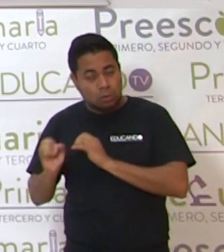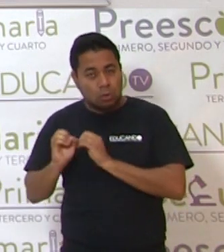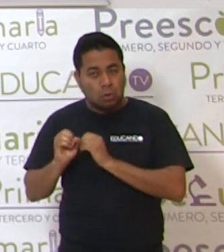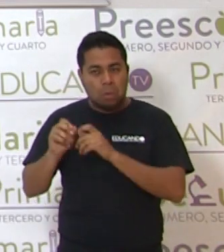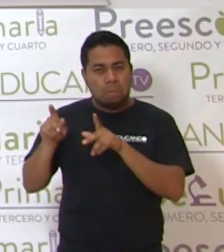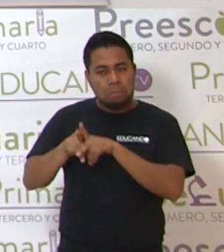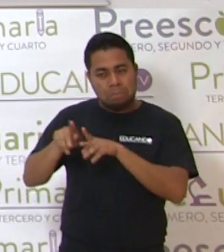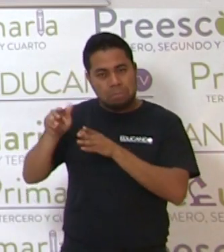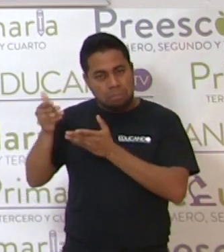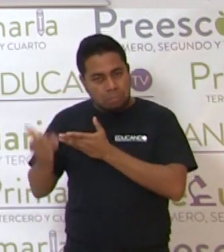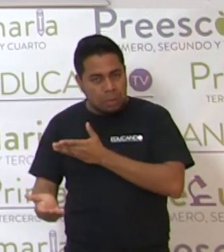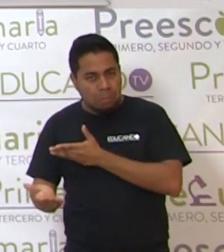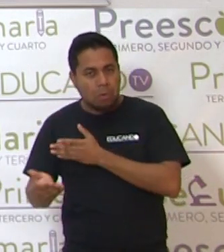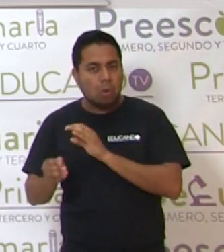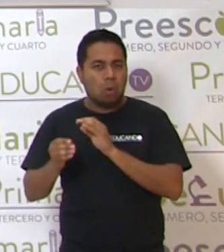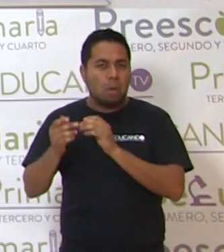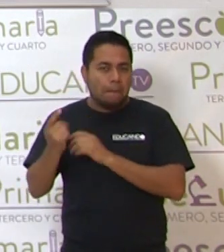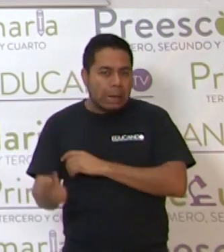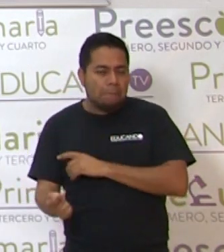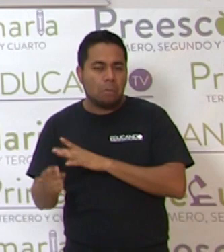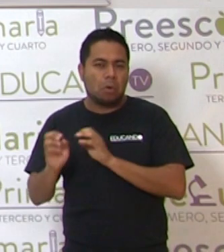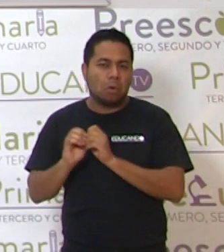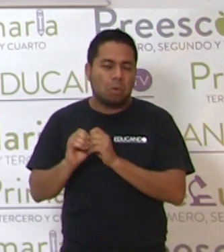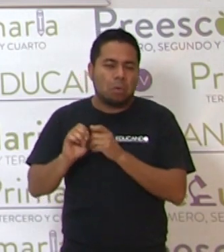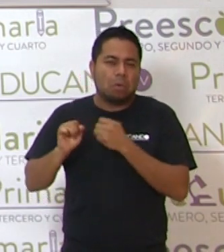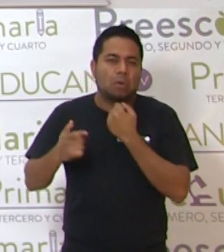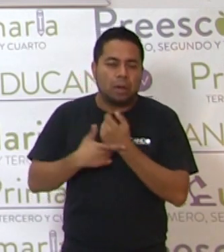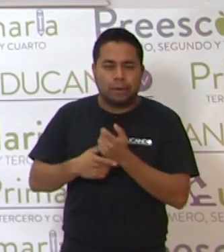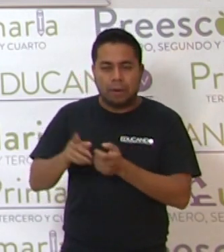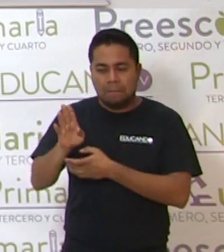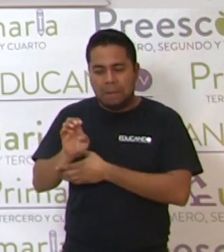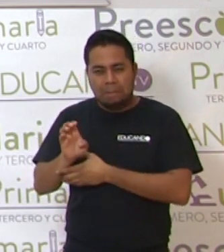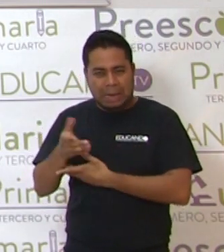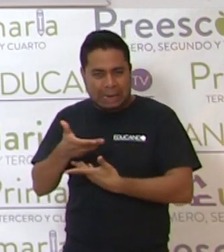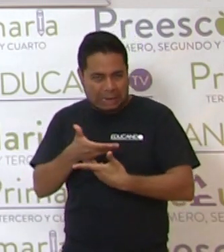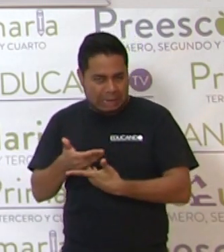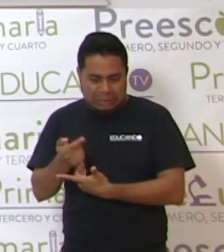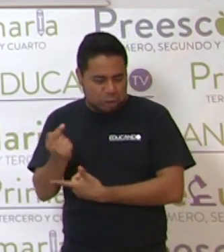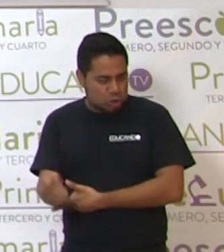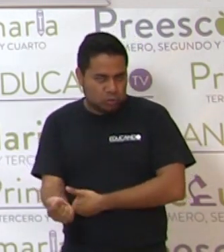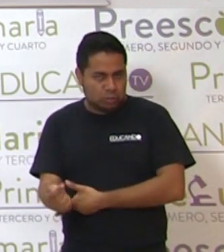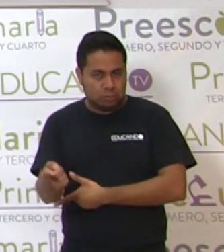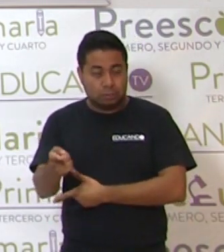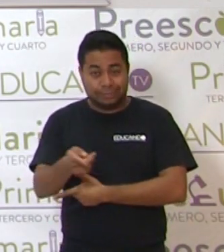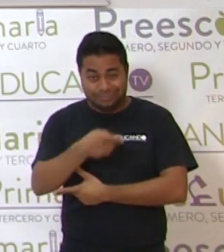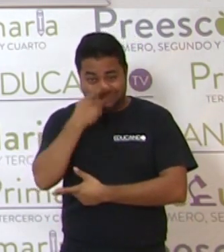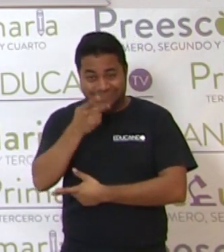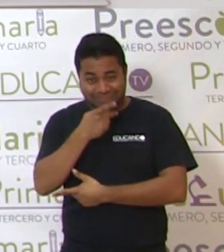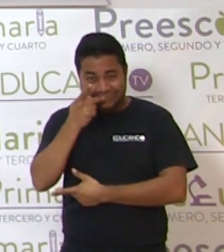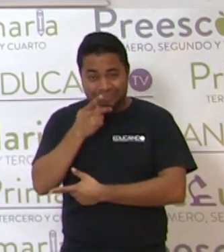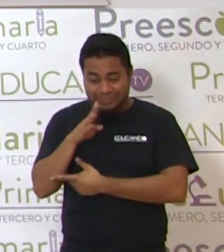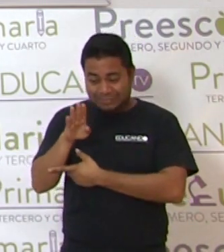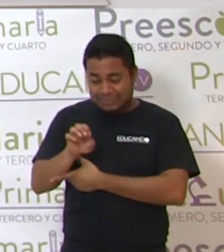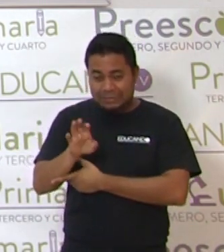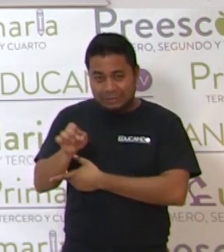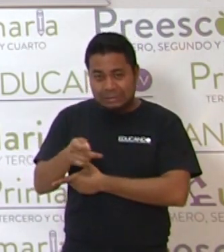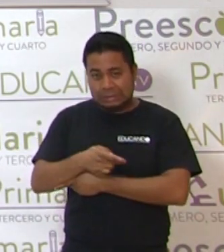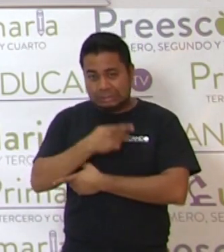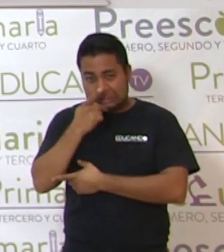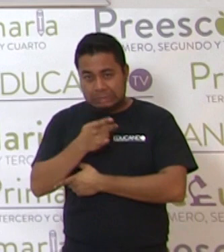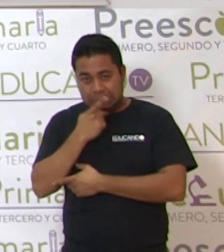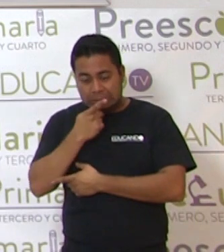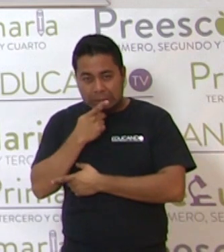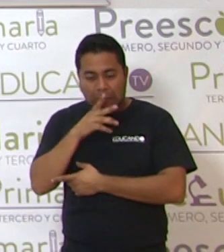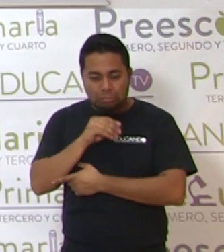amiguito que es bebé? ¿Tú has escuchado hablar a un bebé que todavía empieza